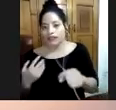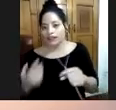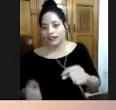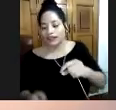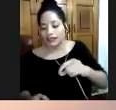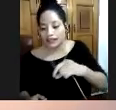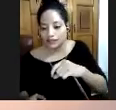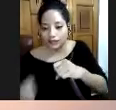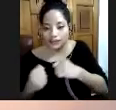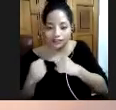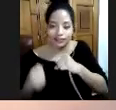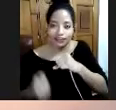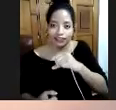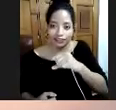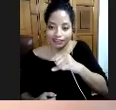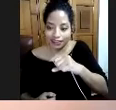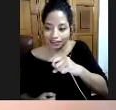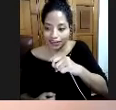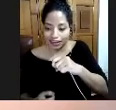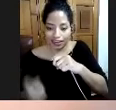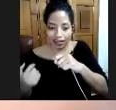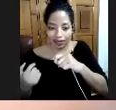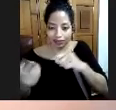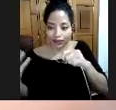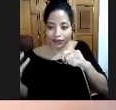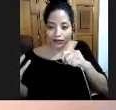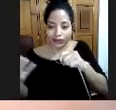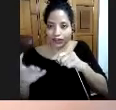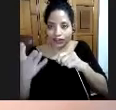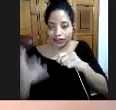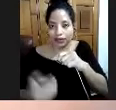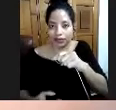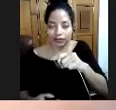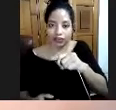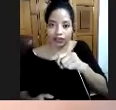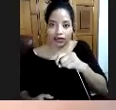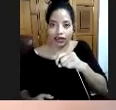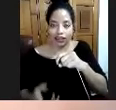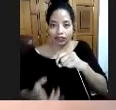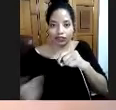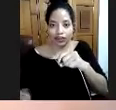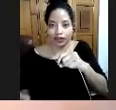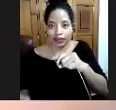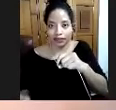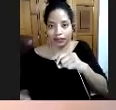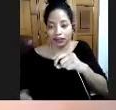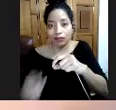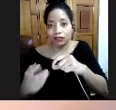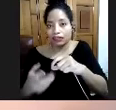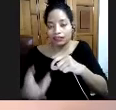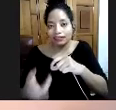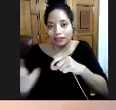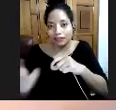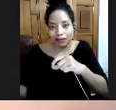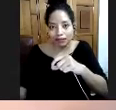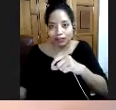Muchas gracias, Aileen. Un abrazo hasta ahí donde estás. Y bueno, muchas gracias también a las personas que estuvieron en el en vivo y muchas